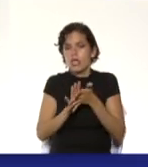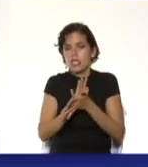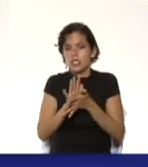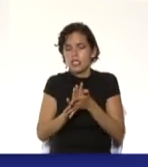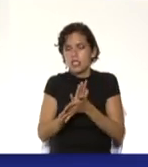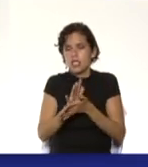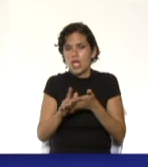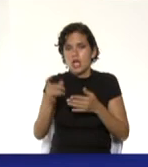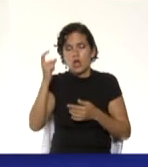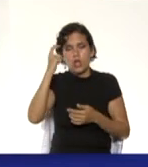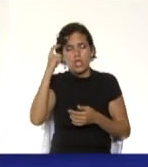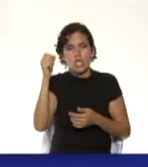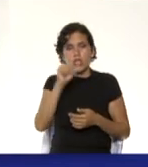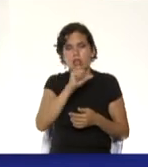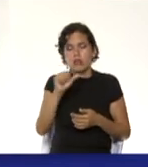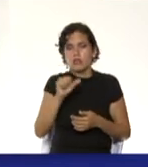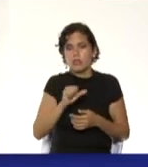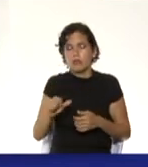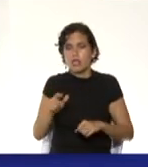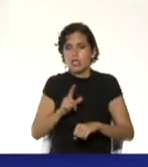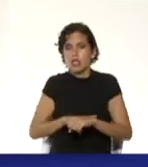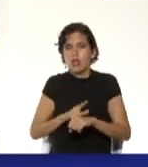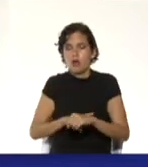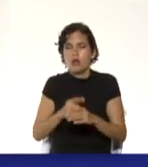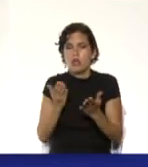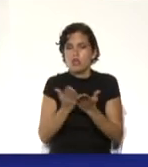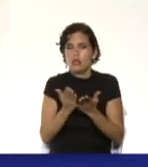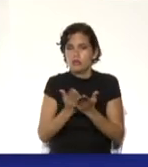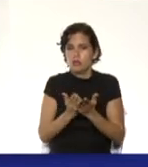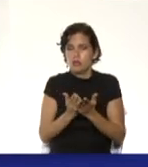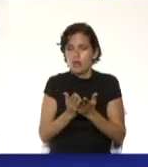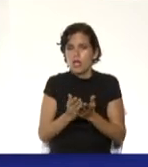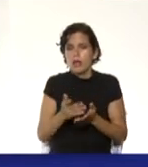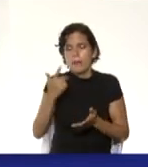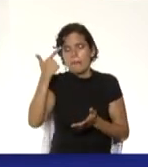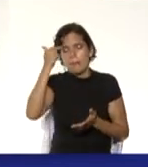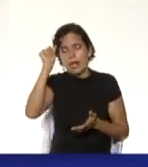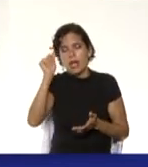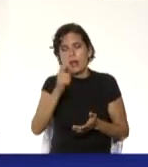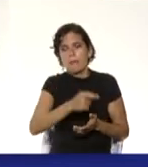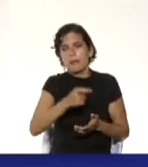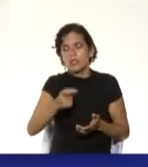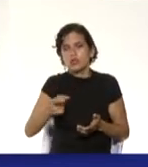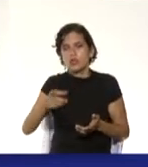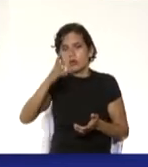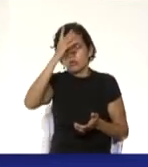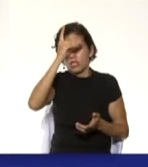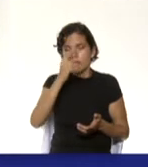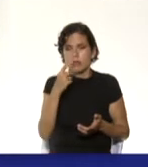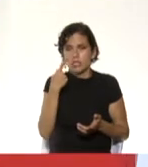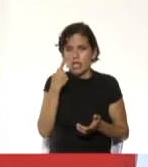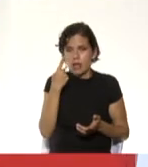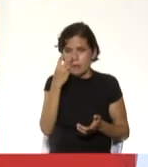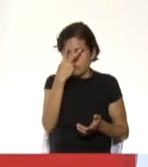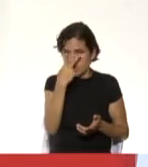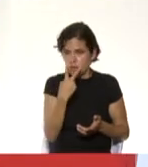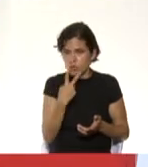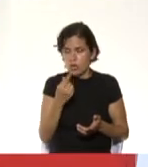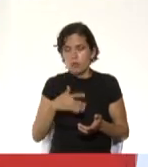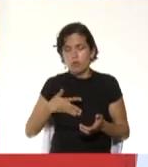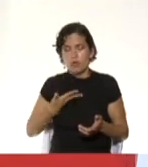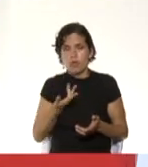en los días de la semana y en las horas de estudio. Y para las personas con discapacidad visual, podemos entonces